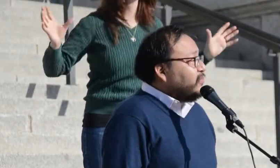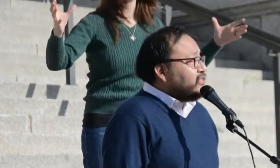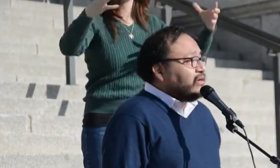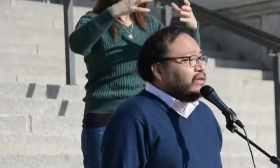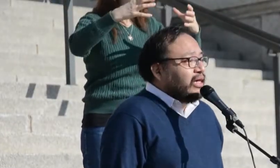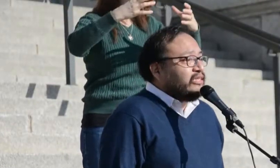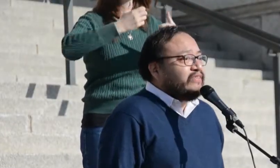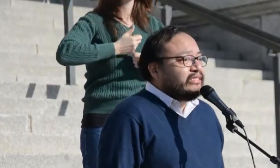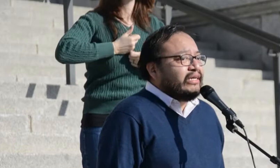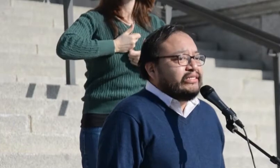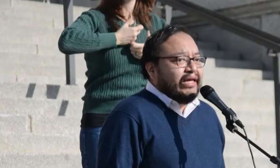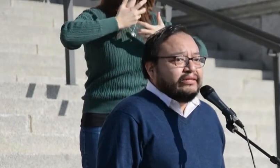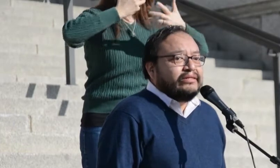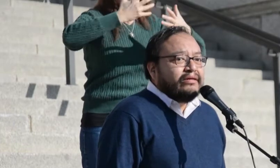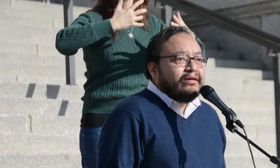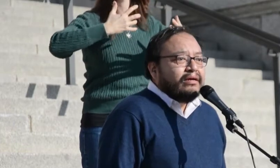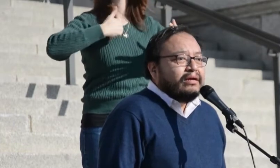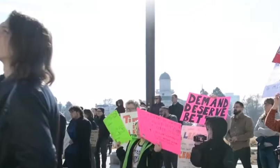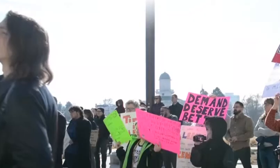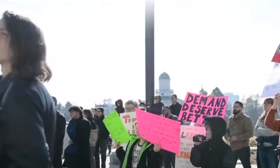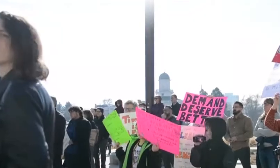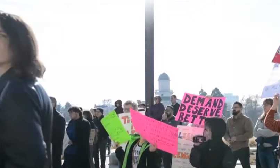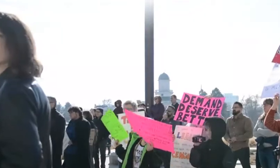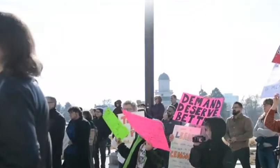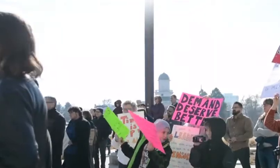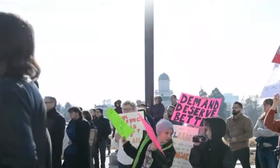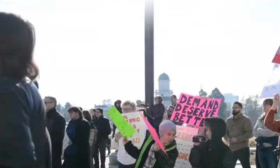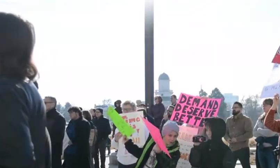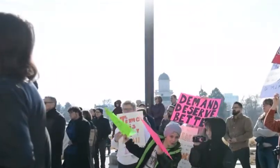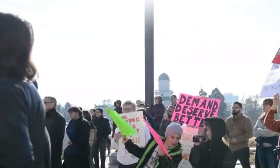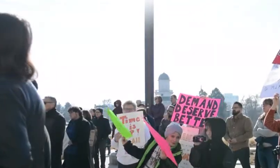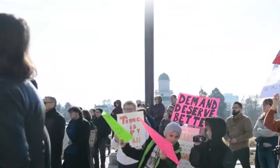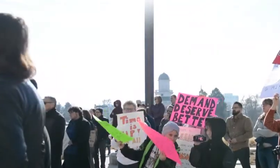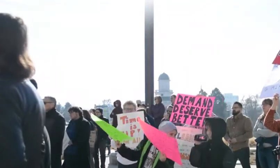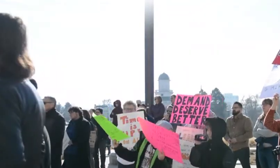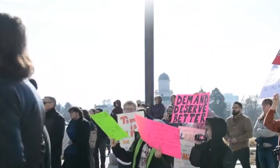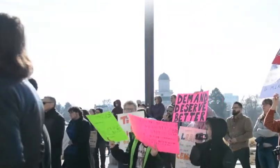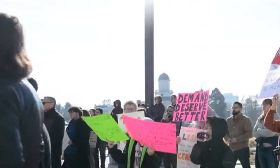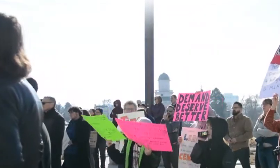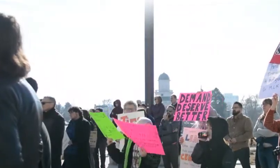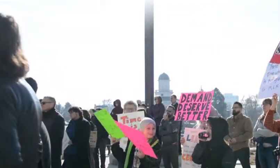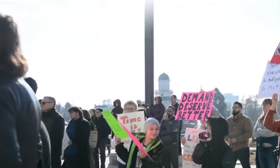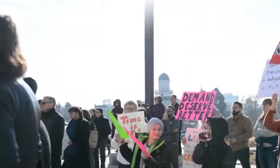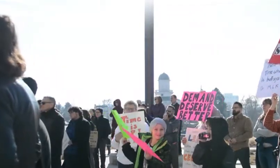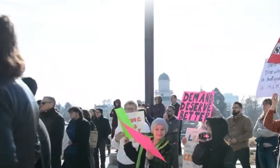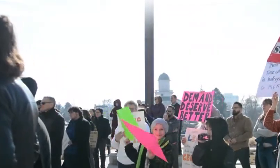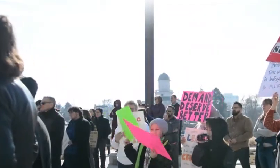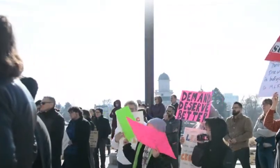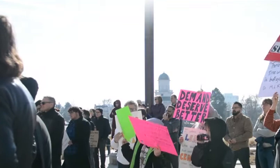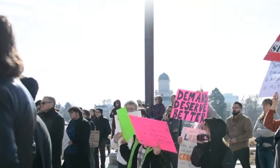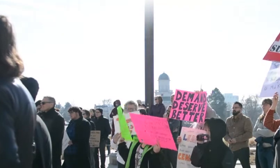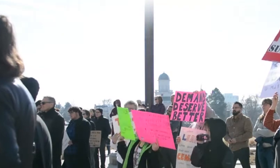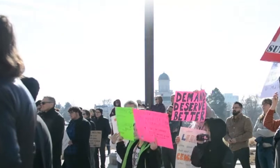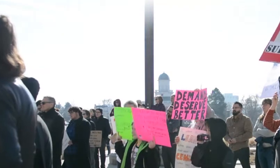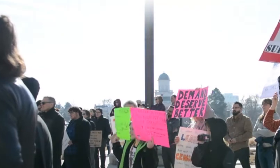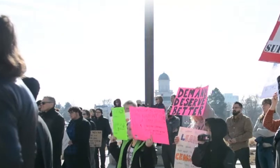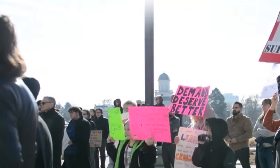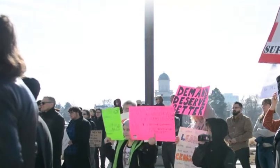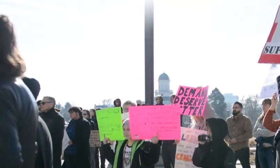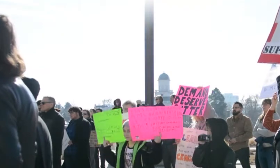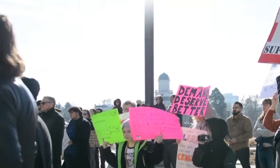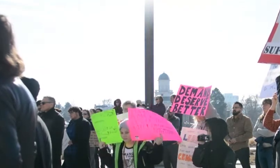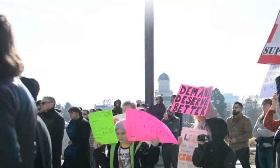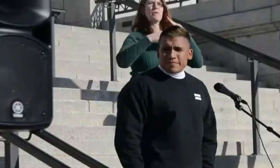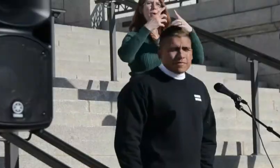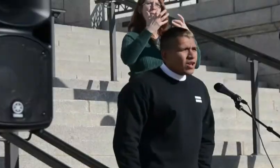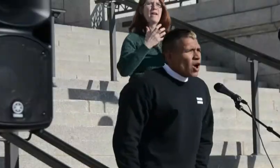del Estado para expresar su descontento con la actitud del mandatario y alzar la voz para dejar bien claro que no permitirán que la